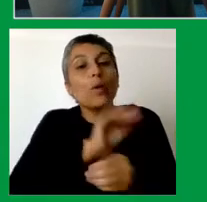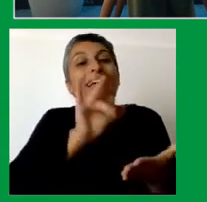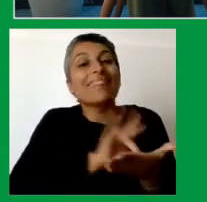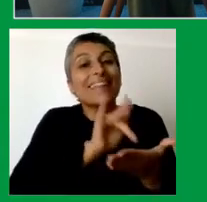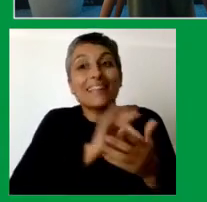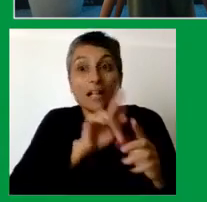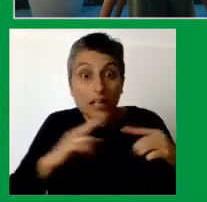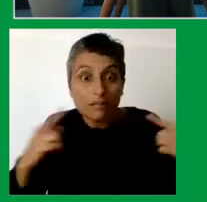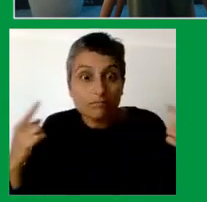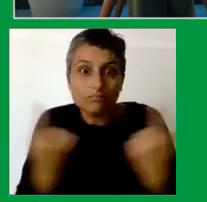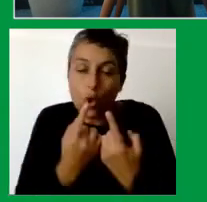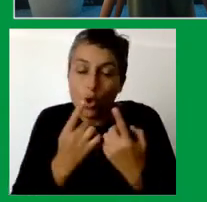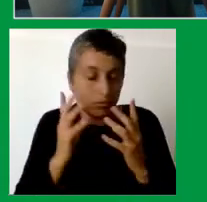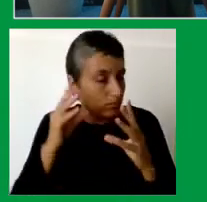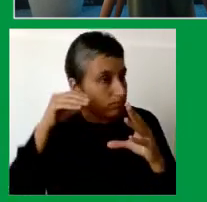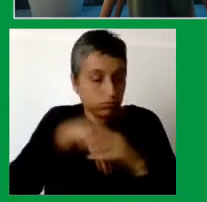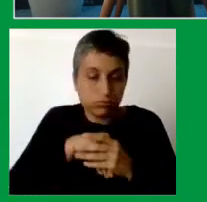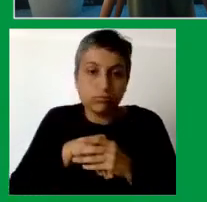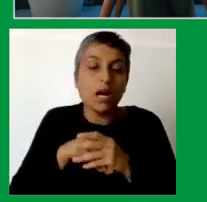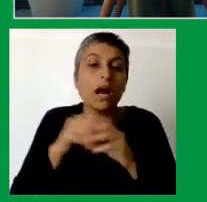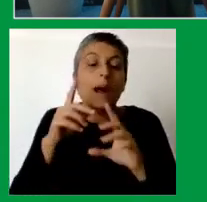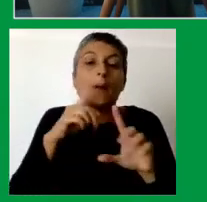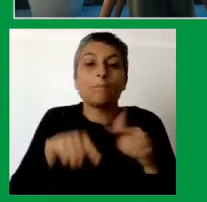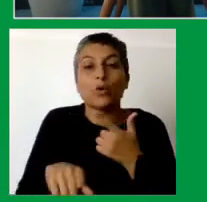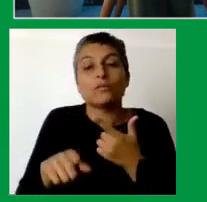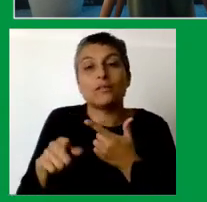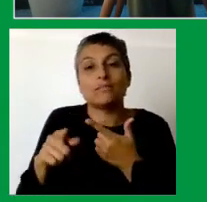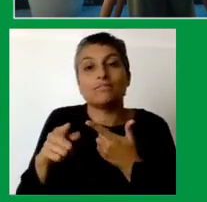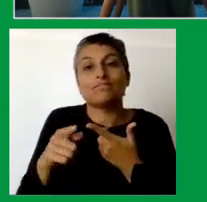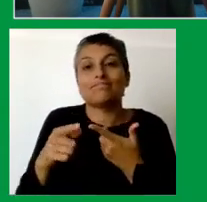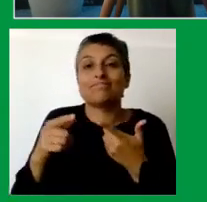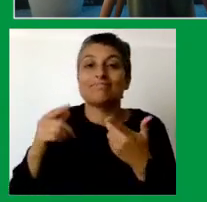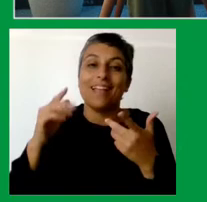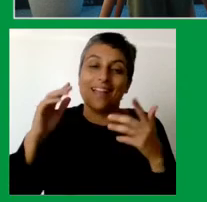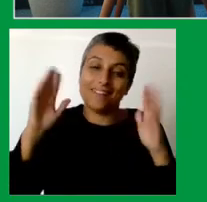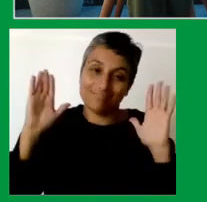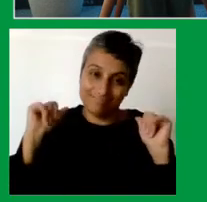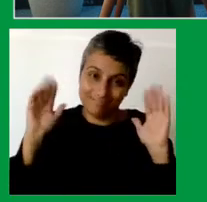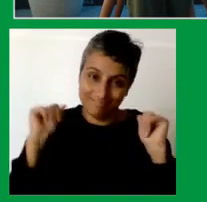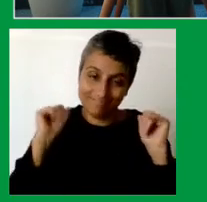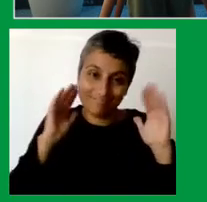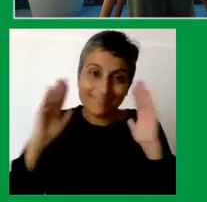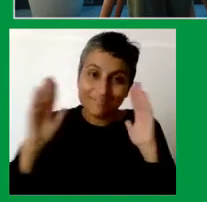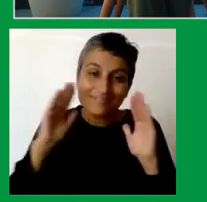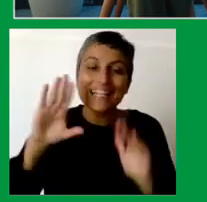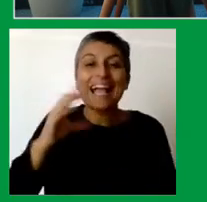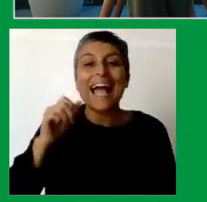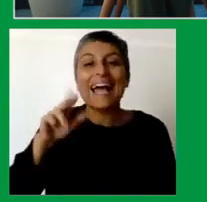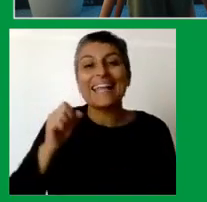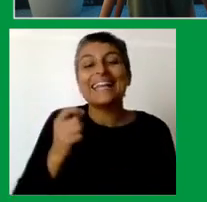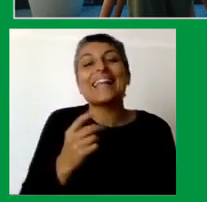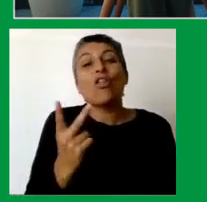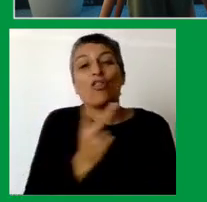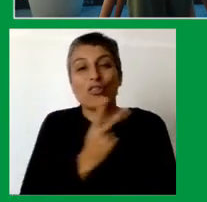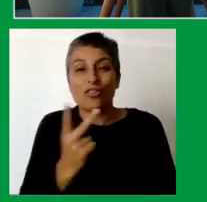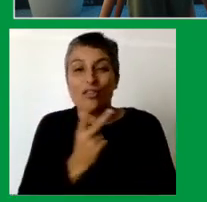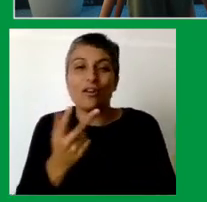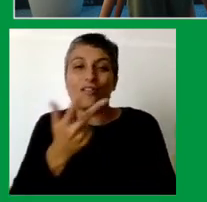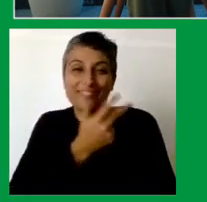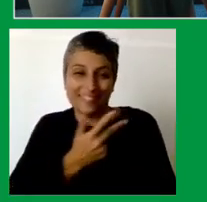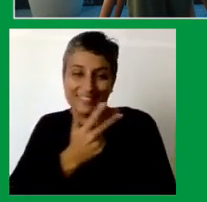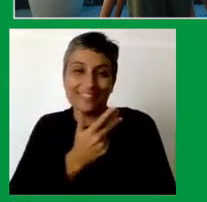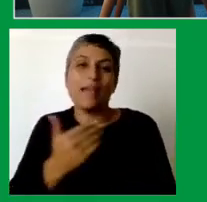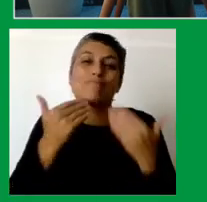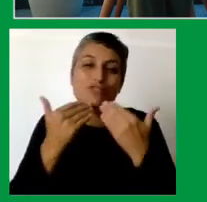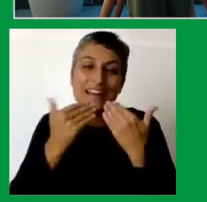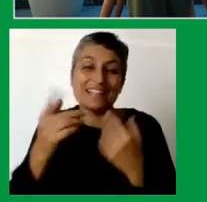Karina, te despedimos. Bueno, Natacha, Damián, Pablo, todas